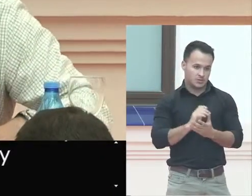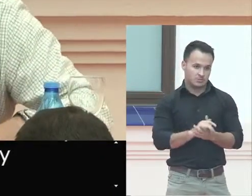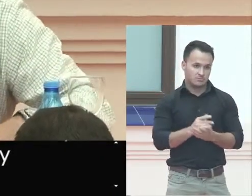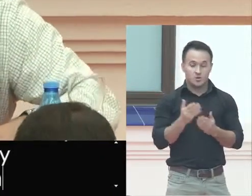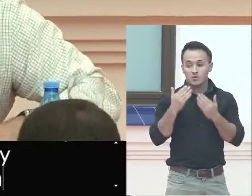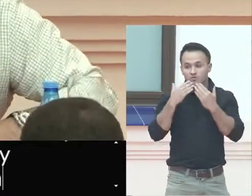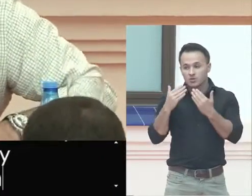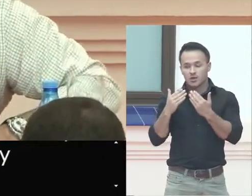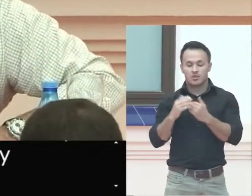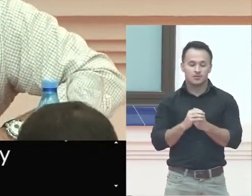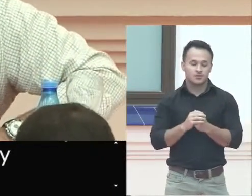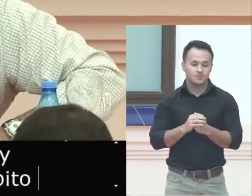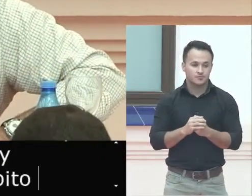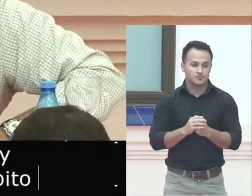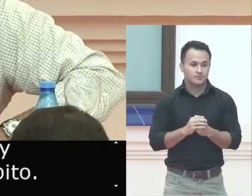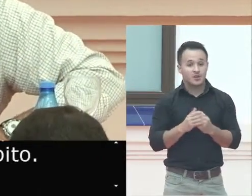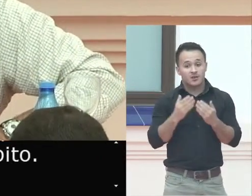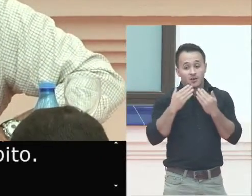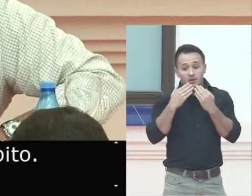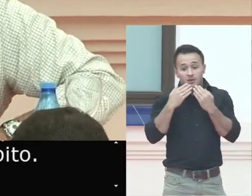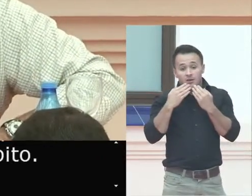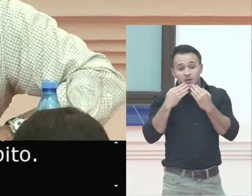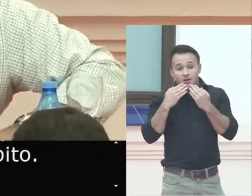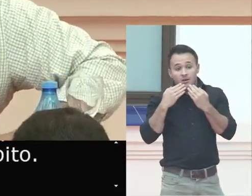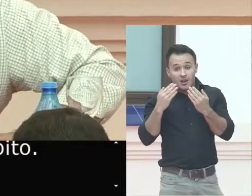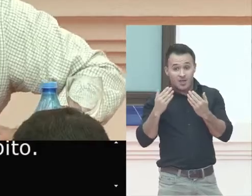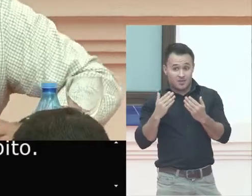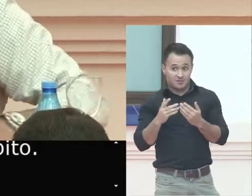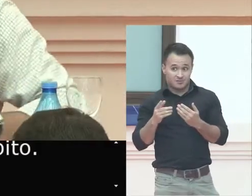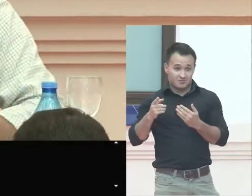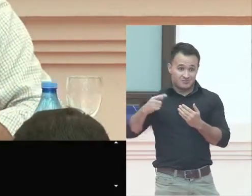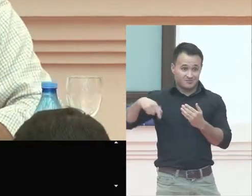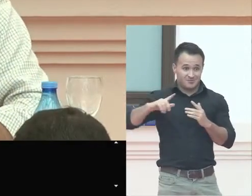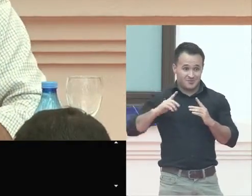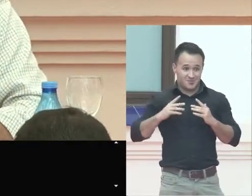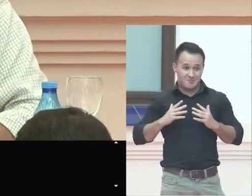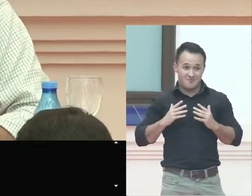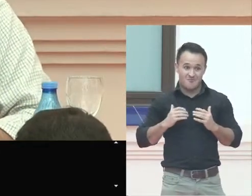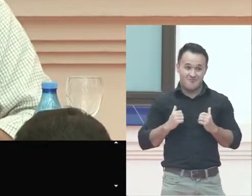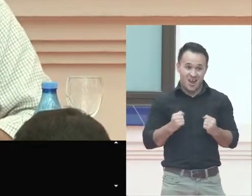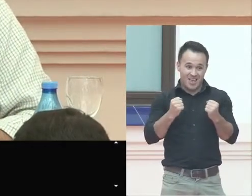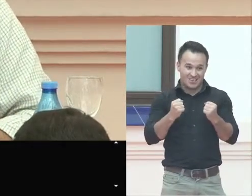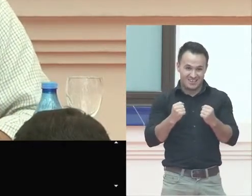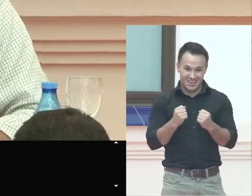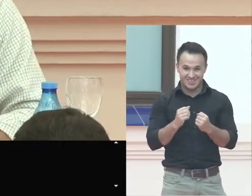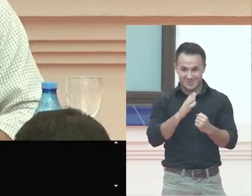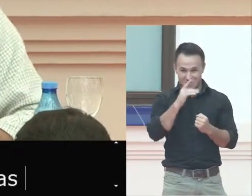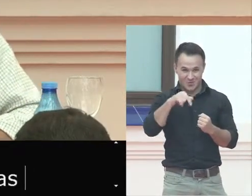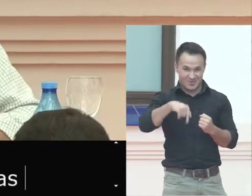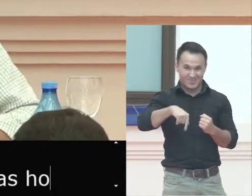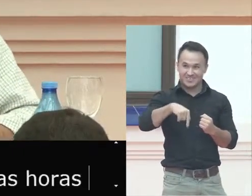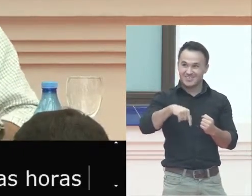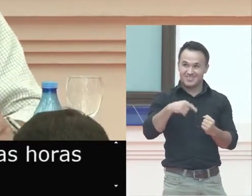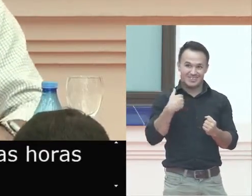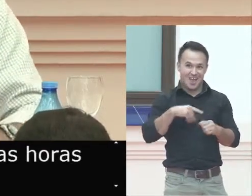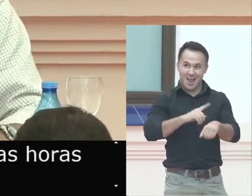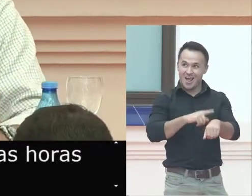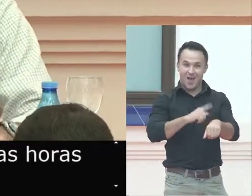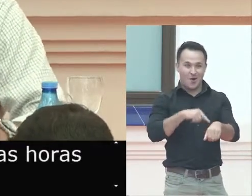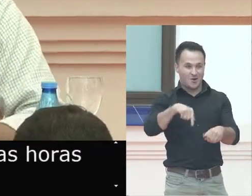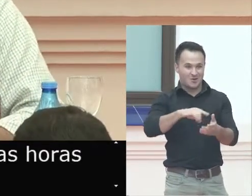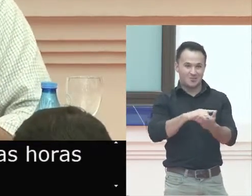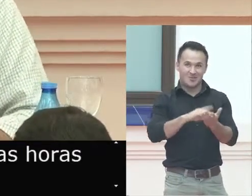Muchas gracias, Isabel. Gracias, valientes, por estar aquí a estas horas en Málaga con el sol que hace fuera. En